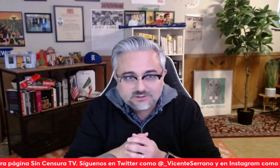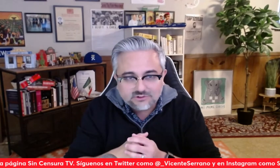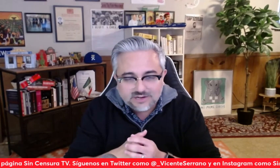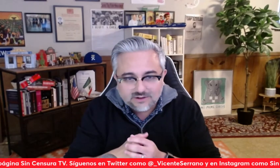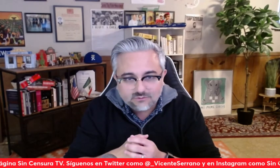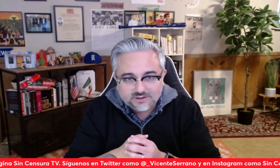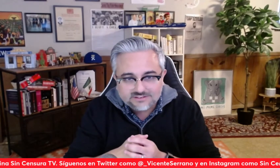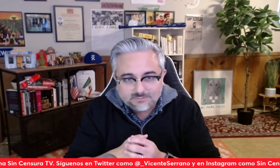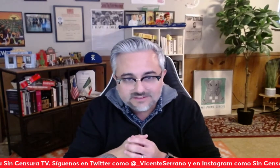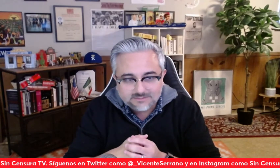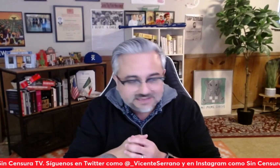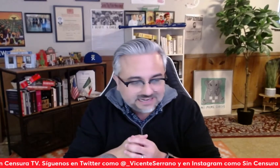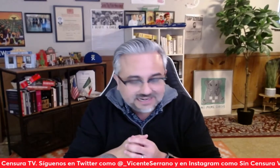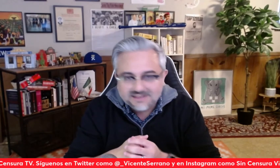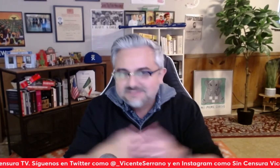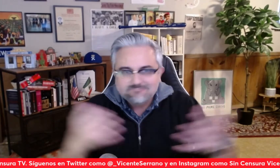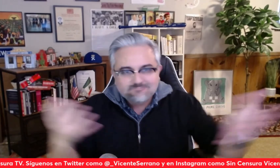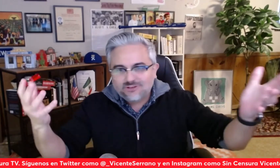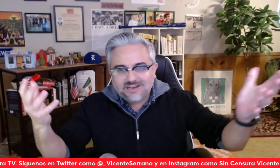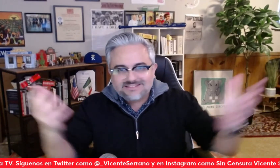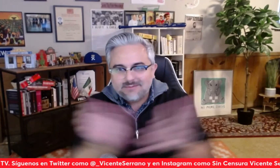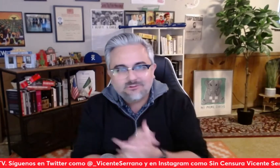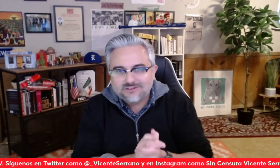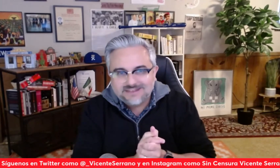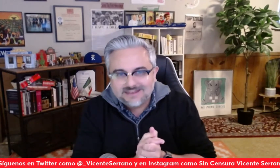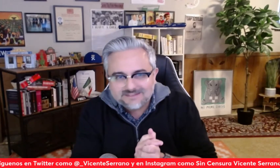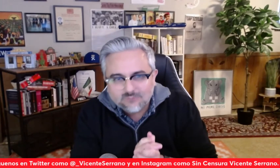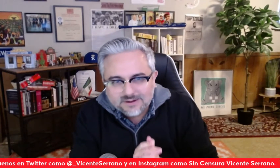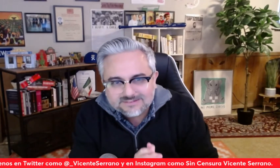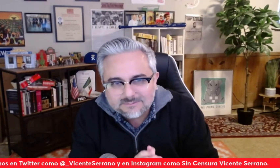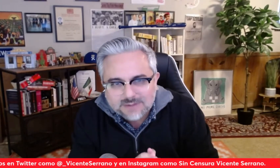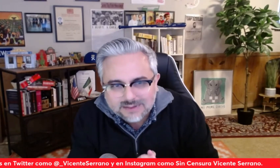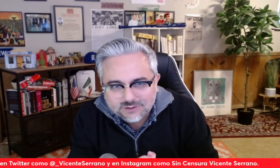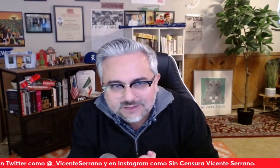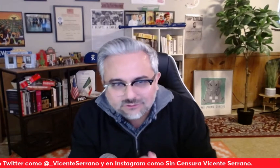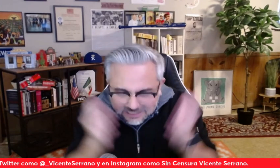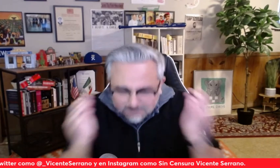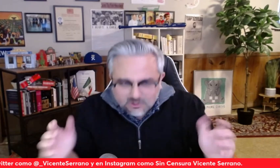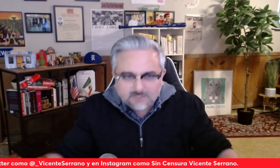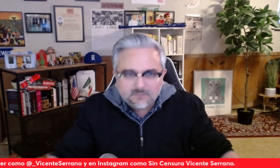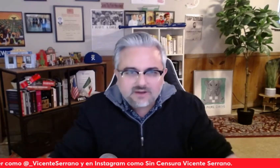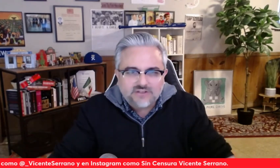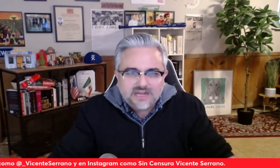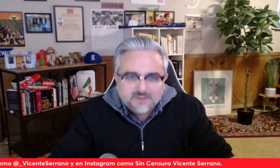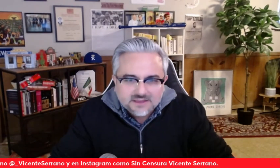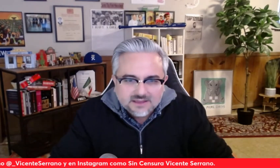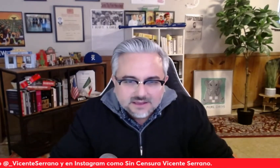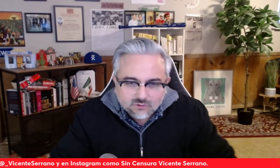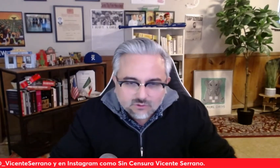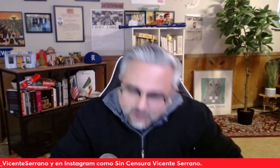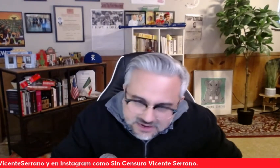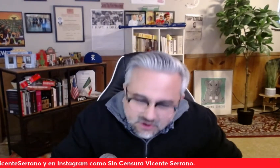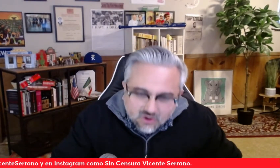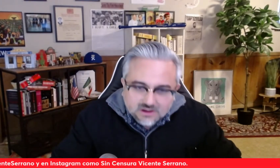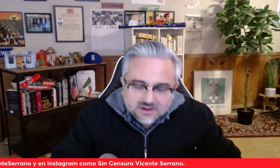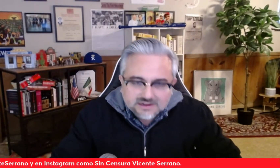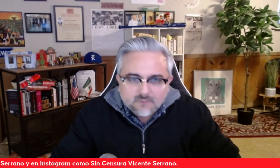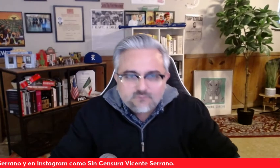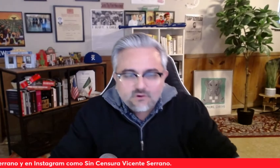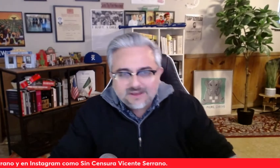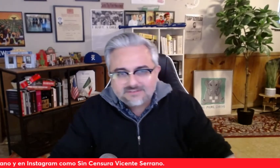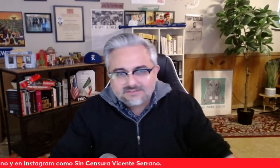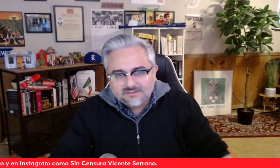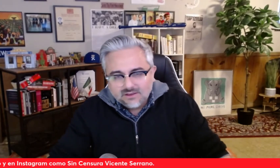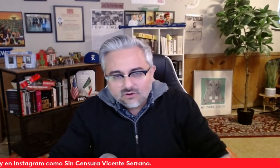planteamientos que hizo en la conferencia de prensa mañanera. Nos enlazamos hasta las afueras de Palacio Nacional. Le pido al equipo que nos grabe con nuestro amigo